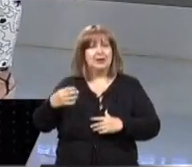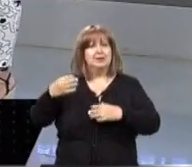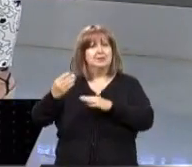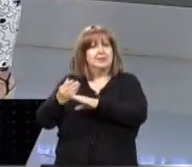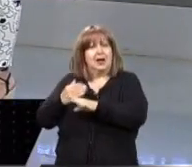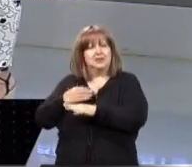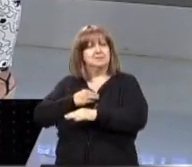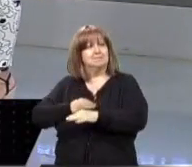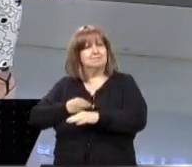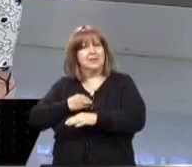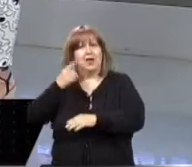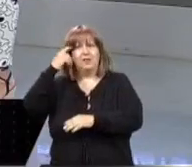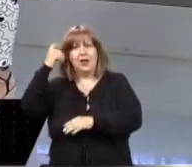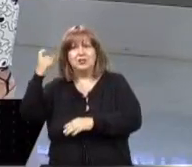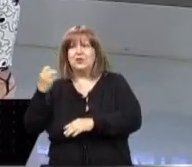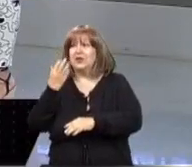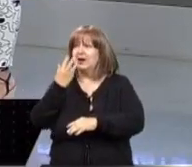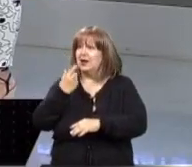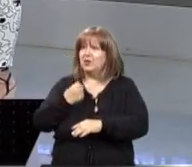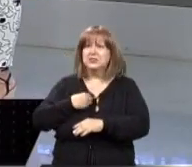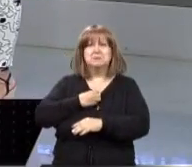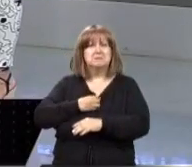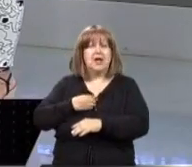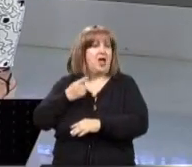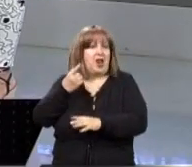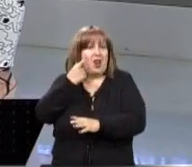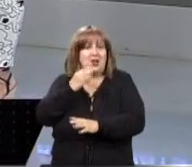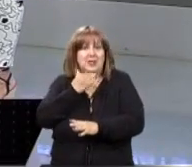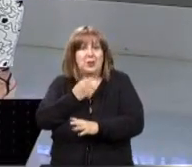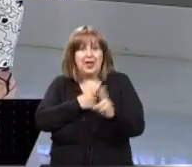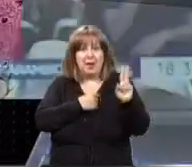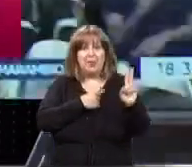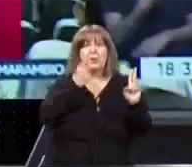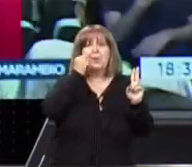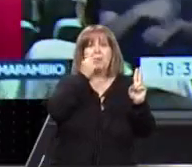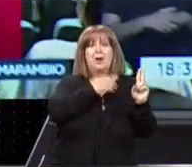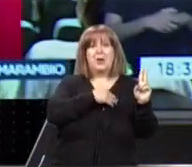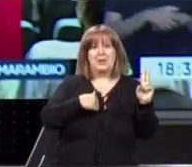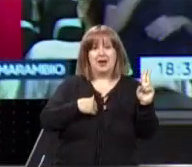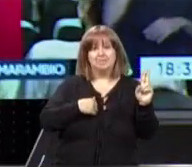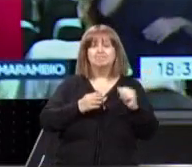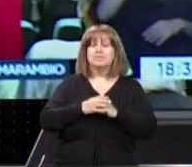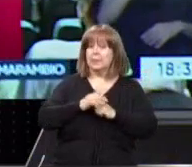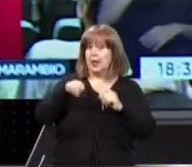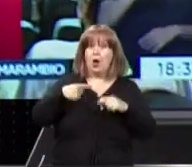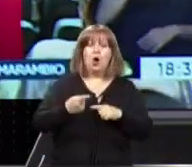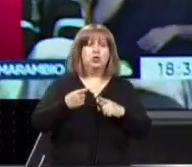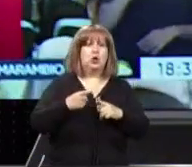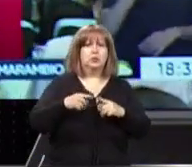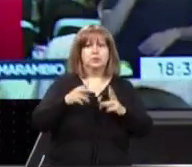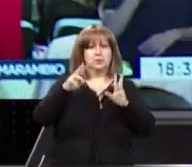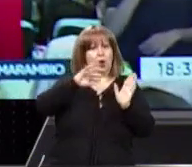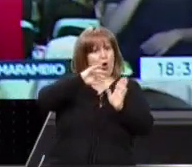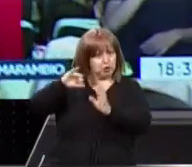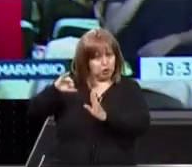Muy relacionado a donde nace el amor de sus padres. Es muy coincidente con otros casos. Sí. Que siempre